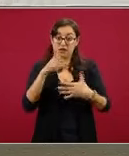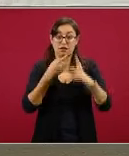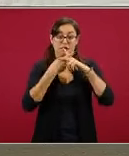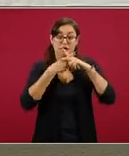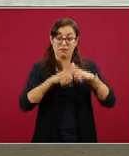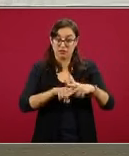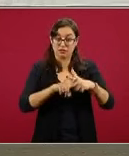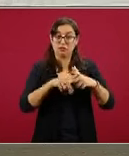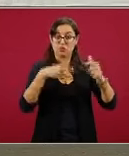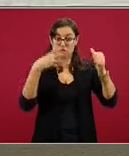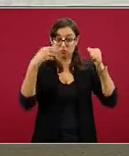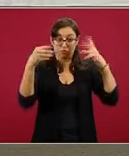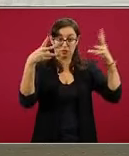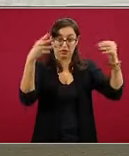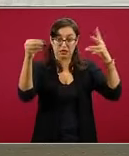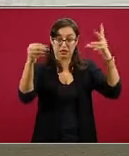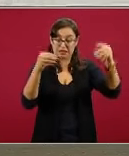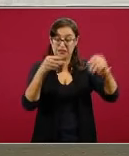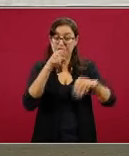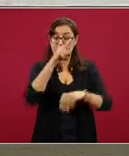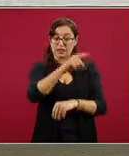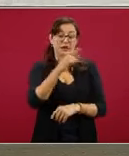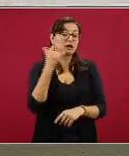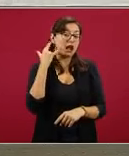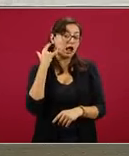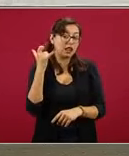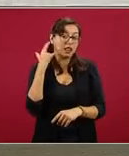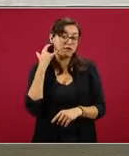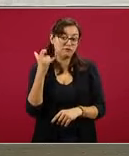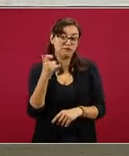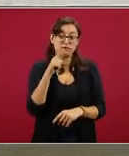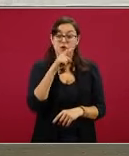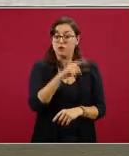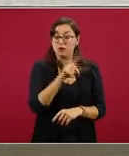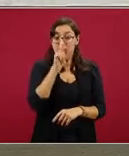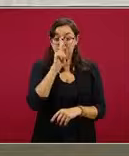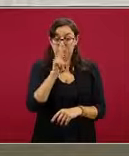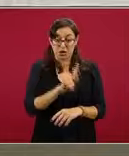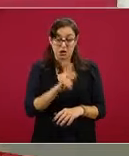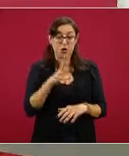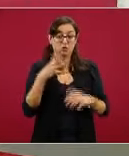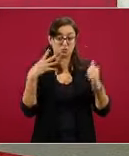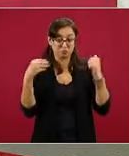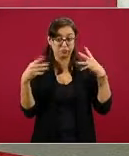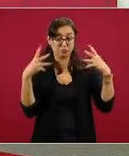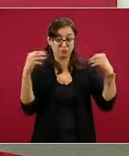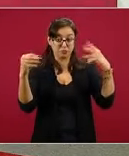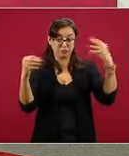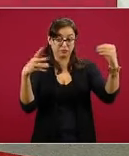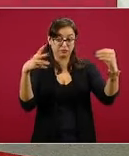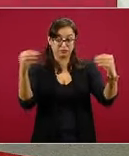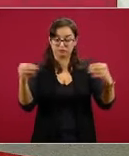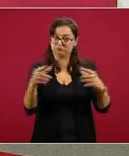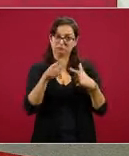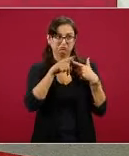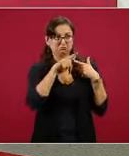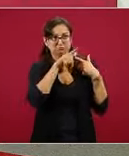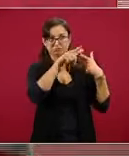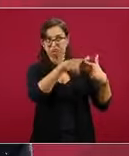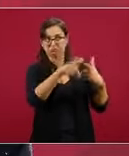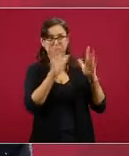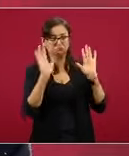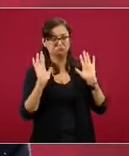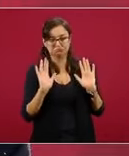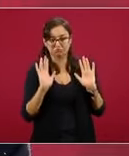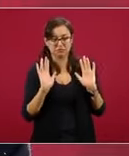brotes. California fue uno de los primeros estados que en su momento se afectó, y esta afectación pues ha continuado. De hecho,